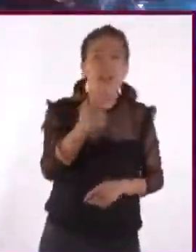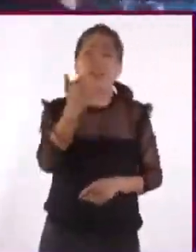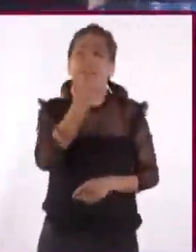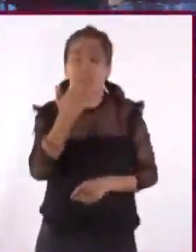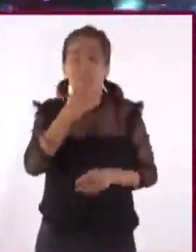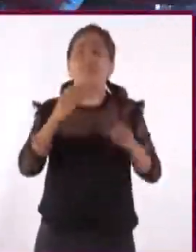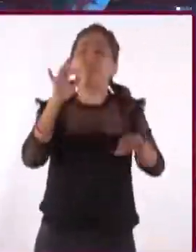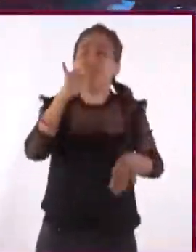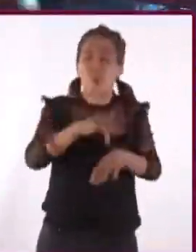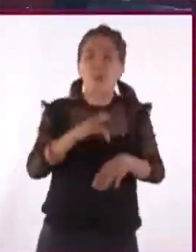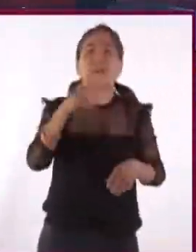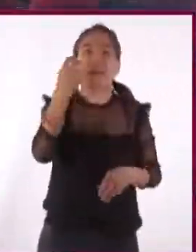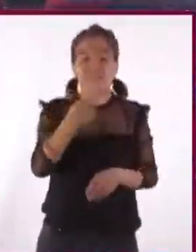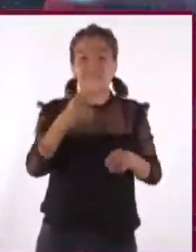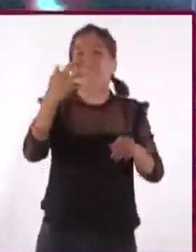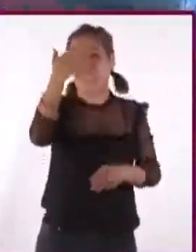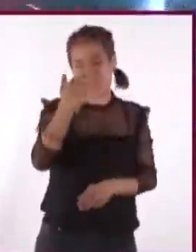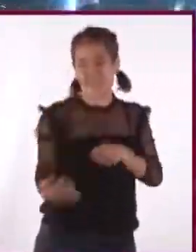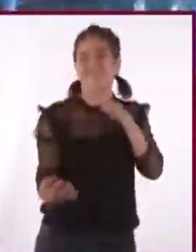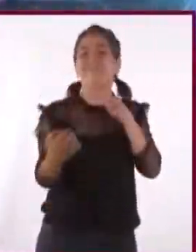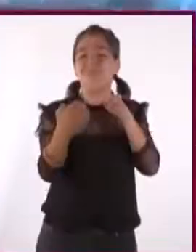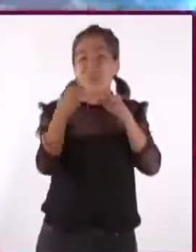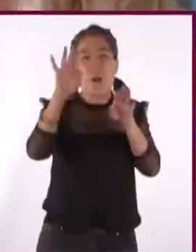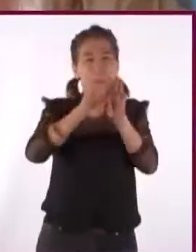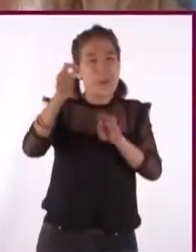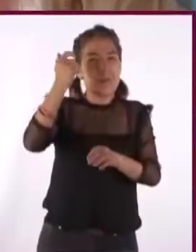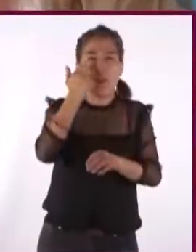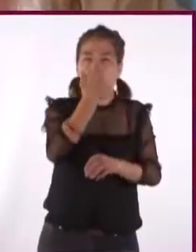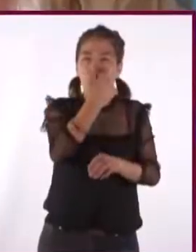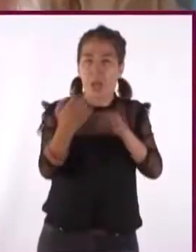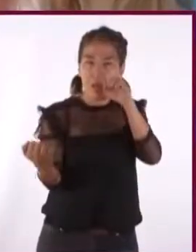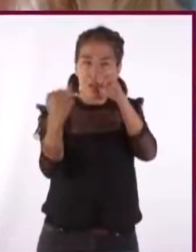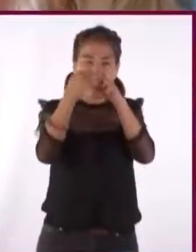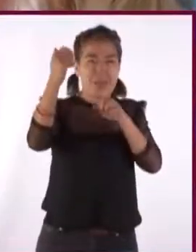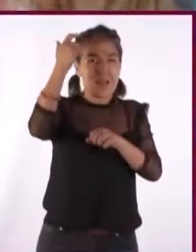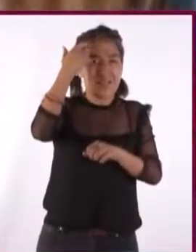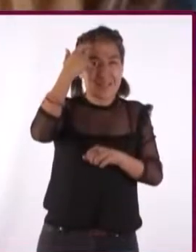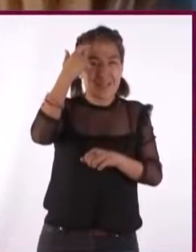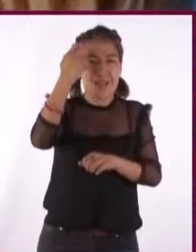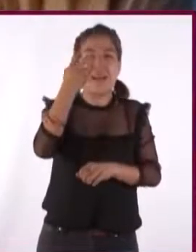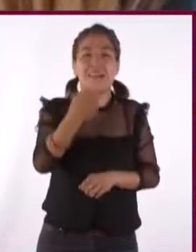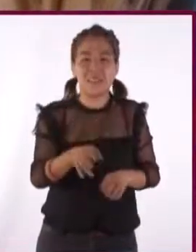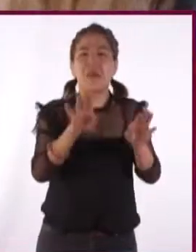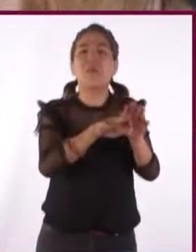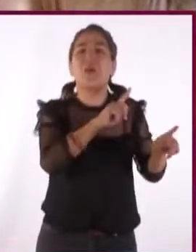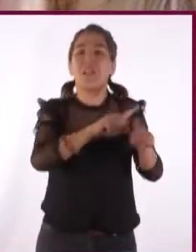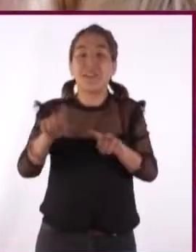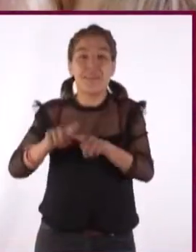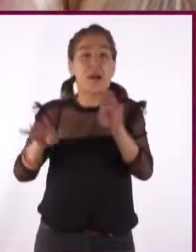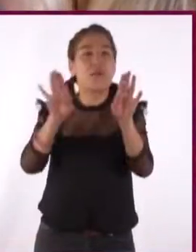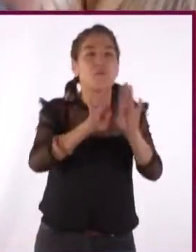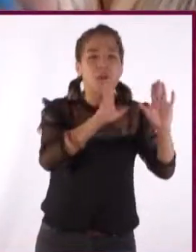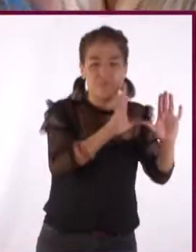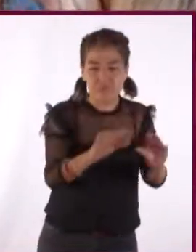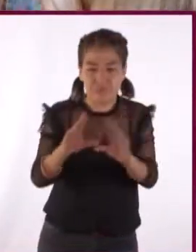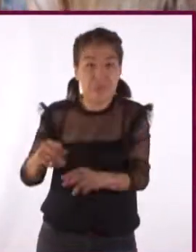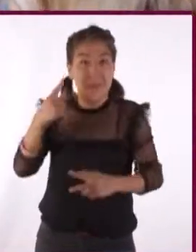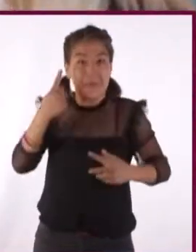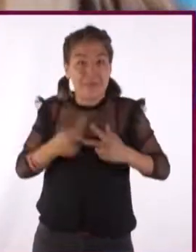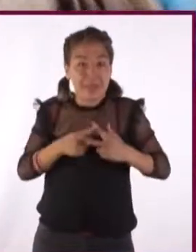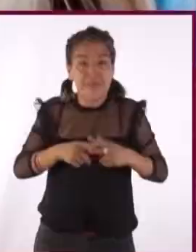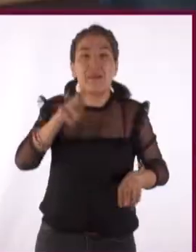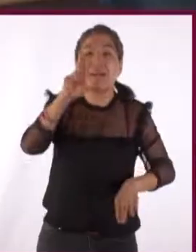es la razón por la cual los ojos engañan a la mente. Ahora bien, en numerosos temas y en distintos niveles de enseñanza